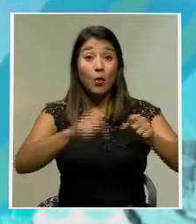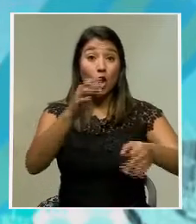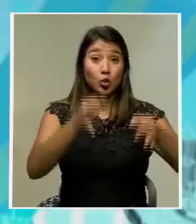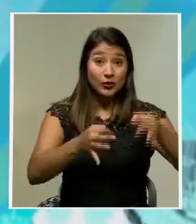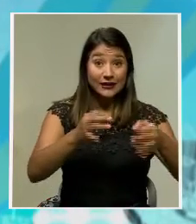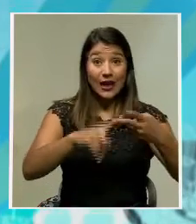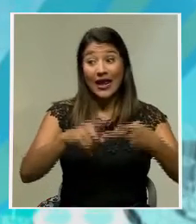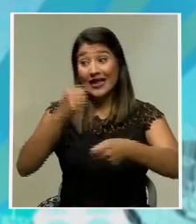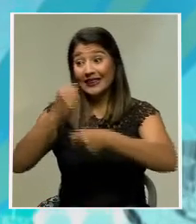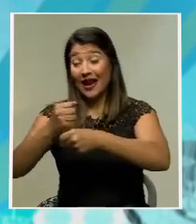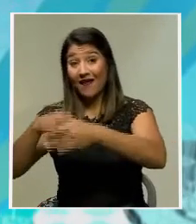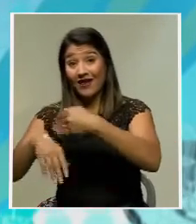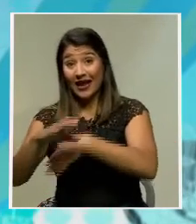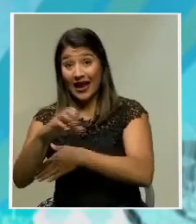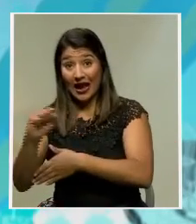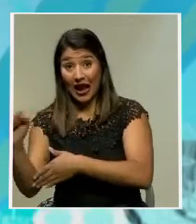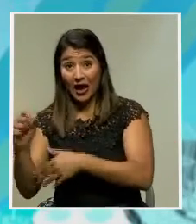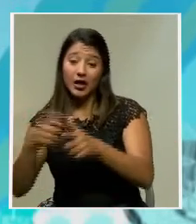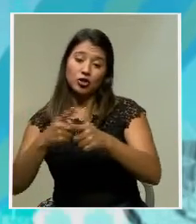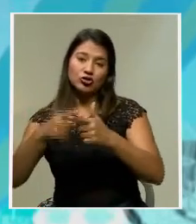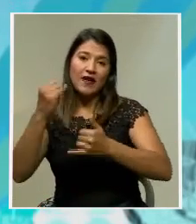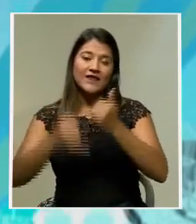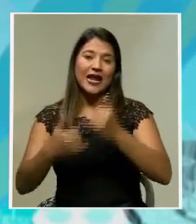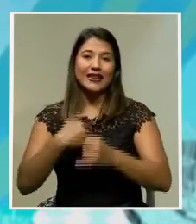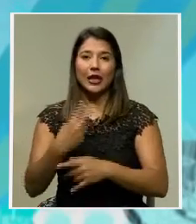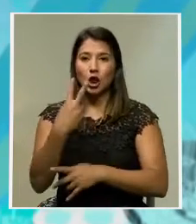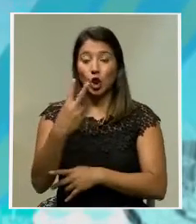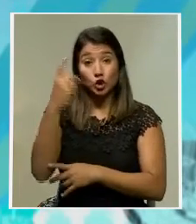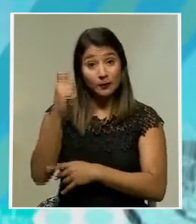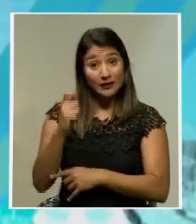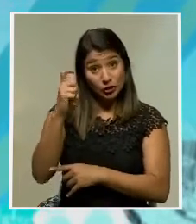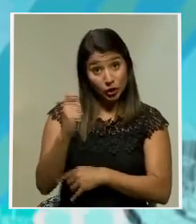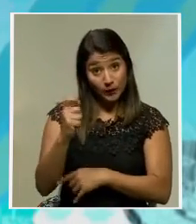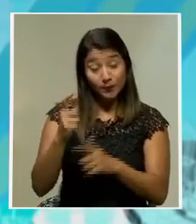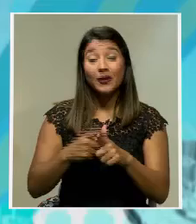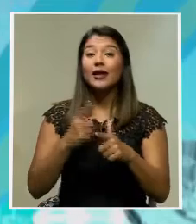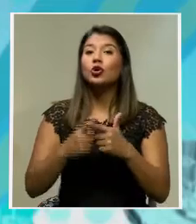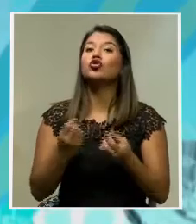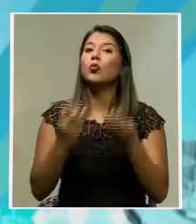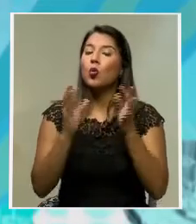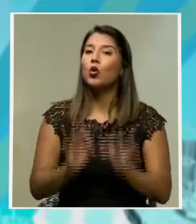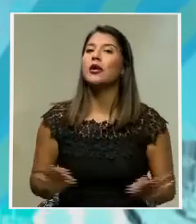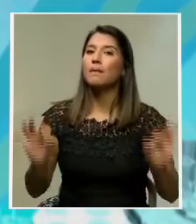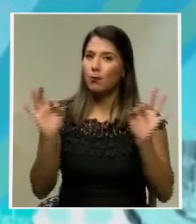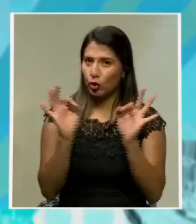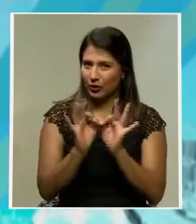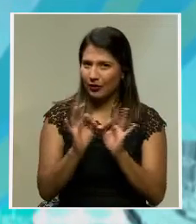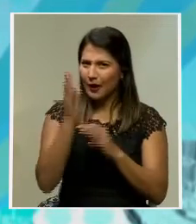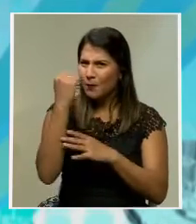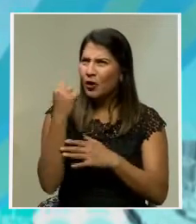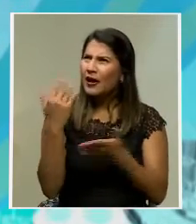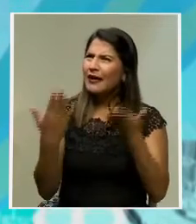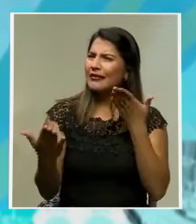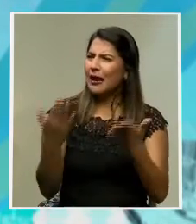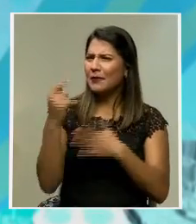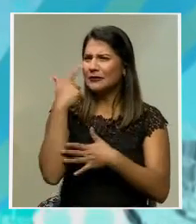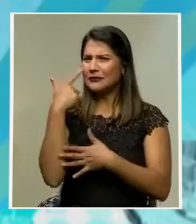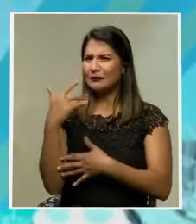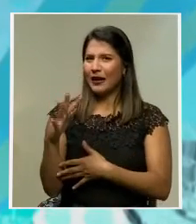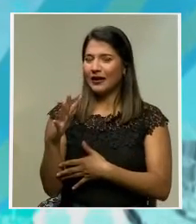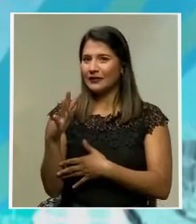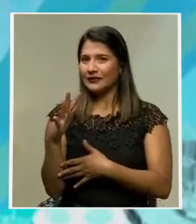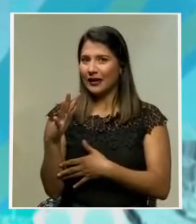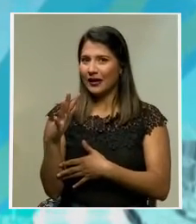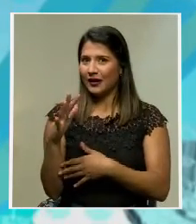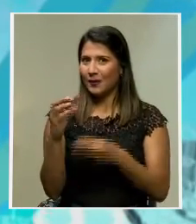caja, va a tener 2 pensiones. Entonces, algo también muy importante, porque la palabra de pronto suena un poco rimbombante,